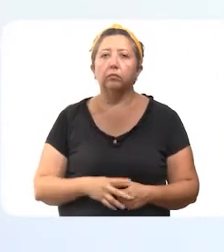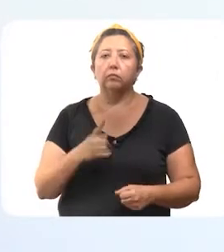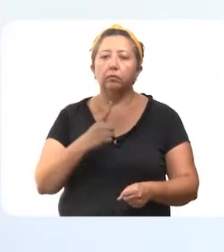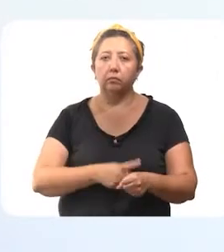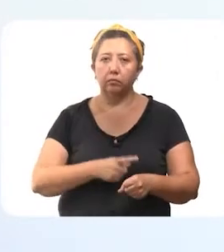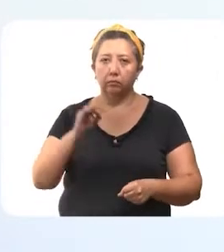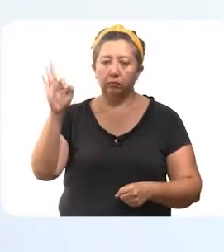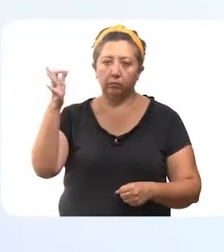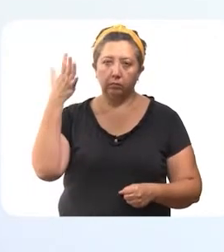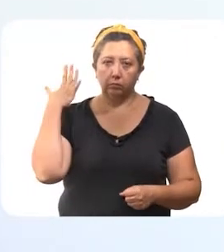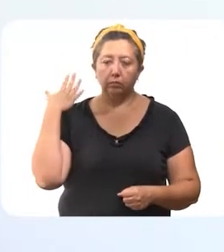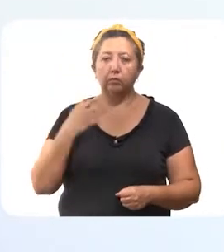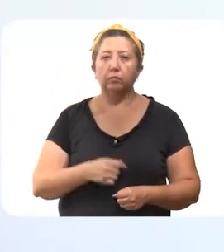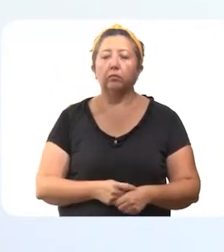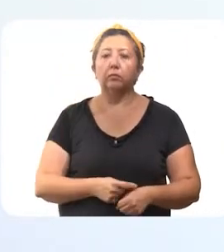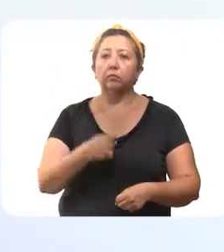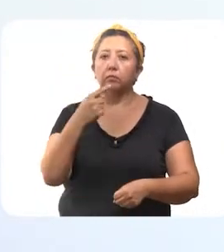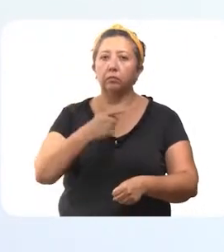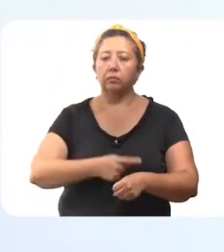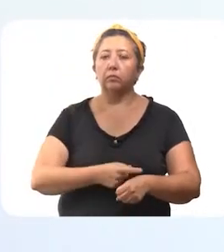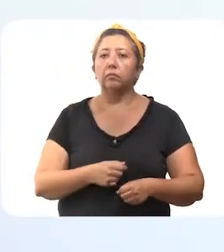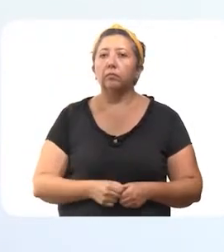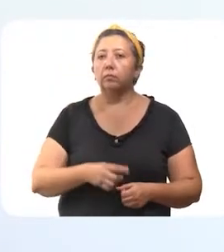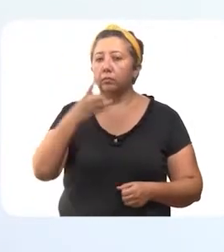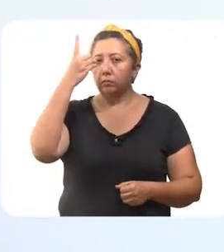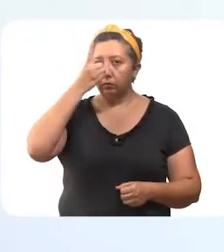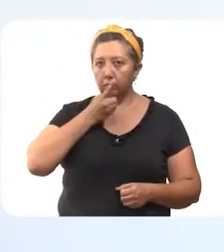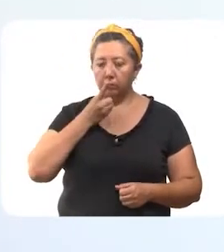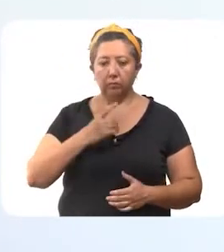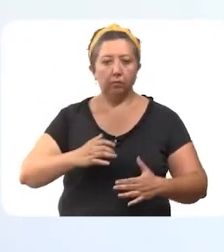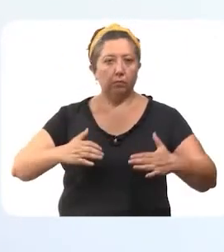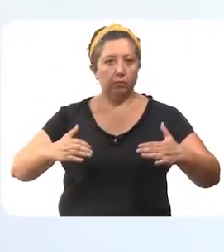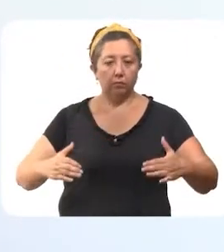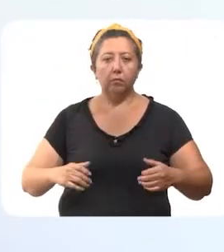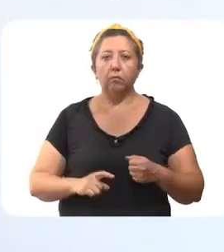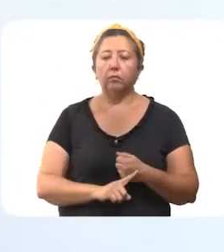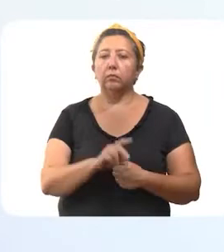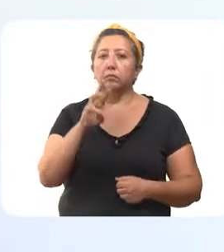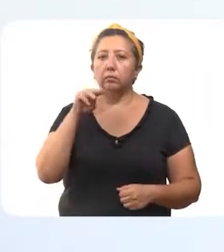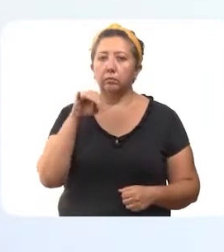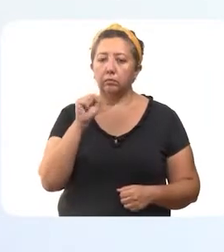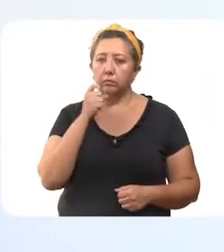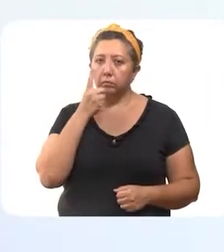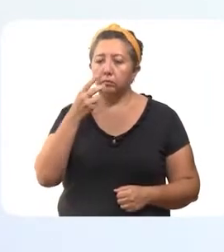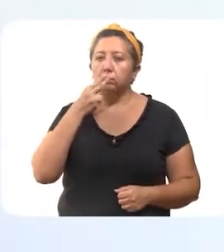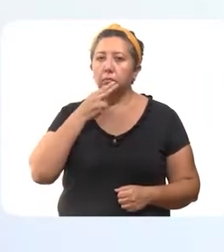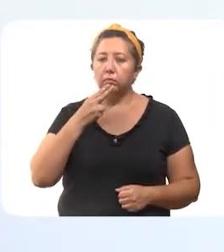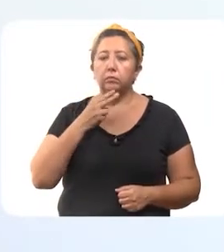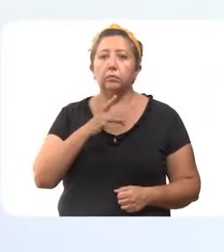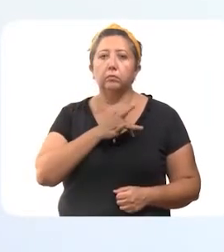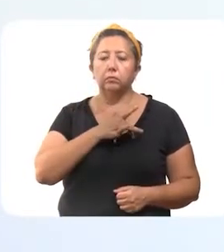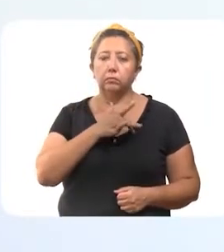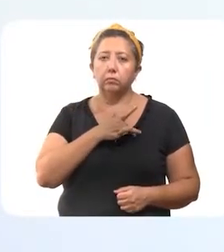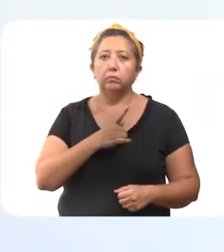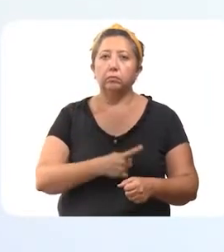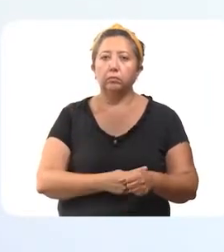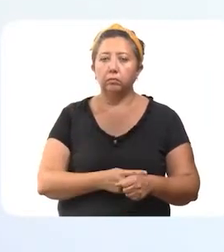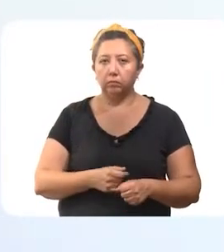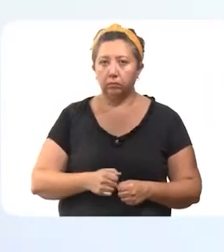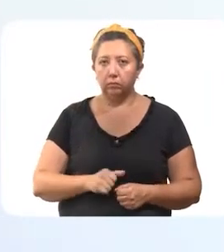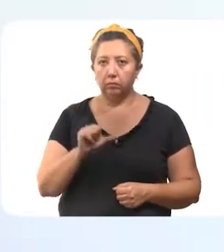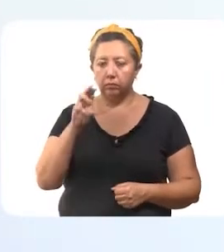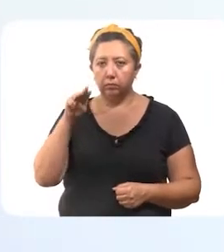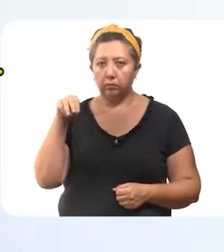Sus principales enfermedades fueron hipertensión arterial, diabetes, obesidad, inmunosupresión, tabaquismo, cardiopatía, EPOC